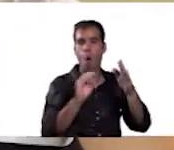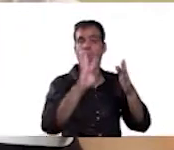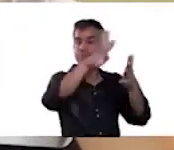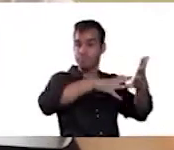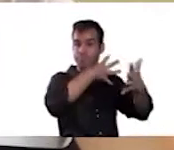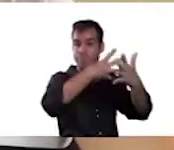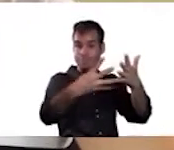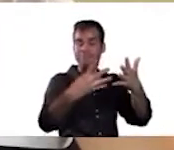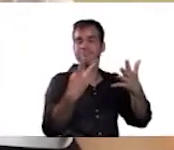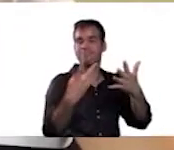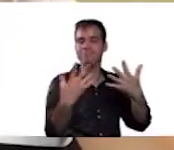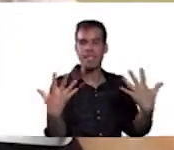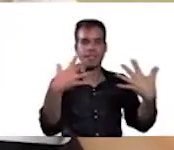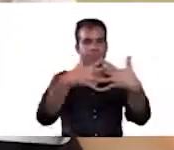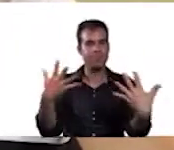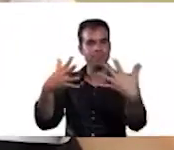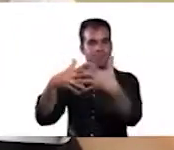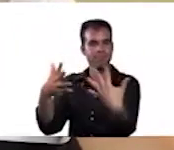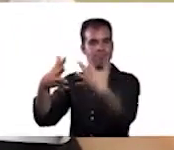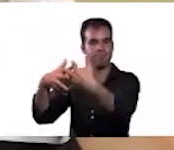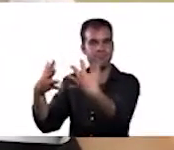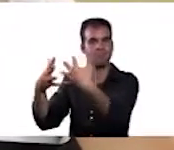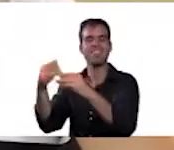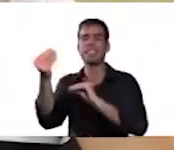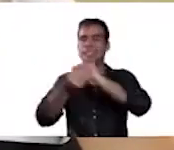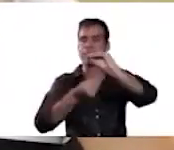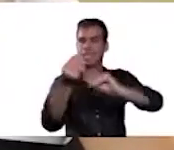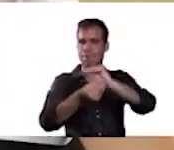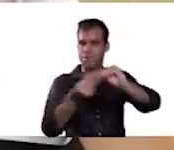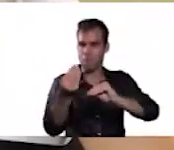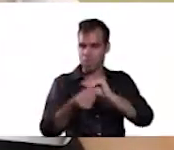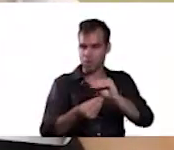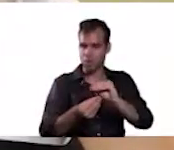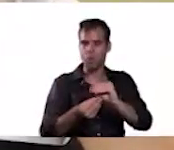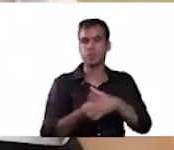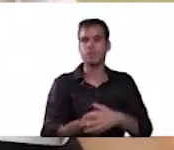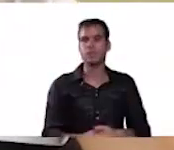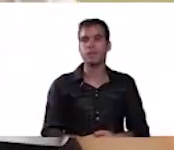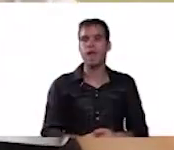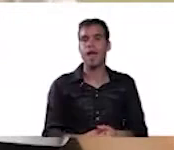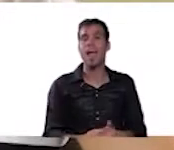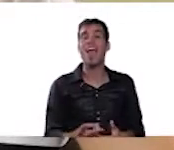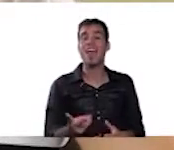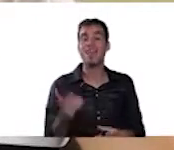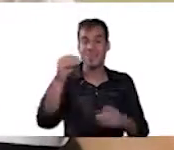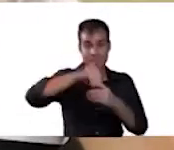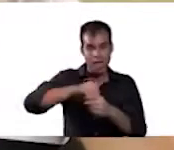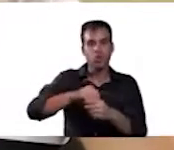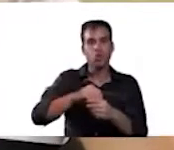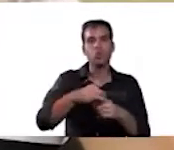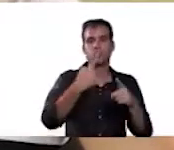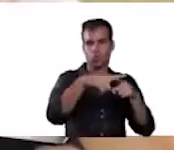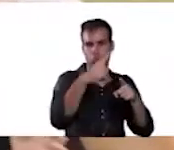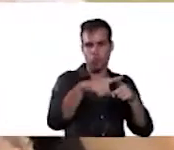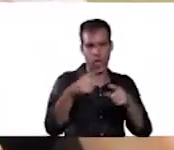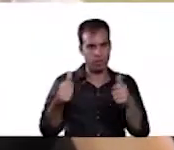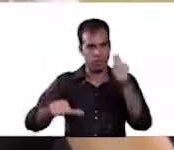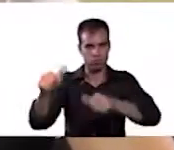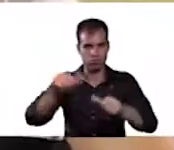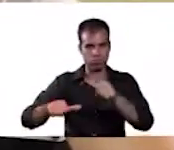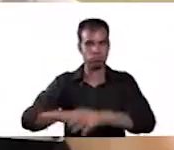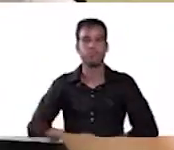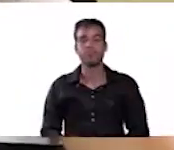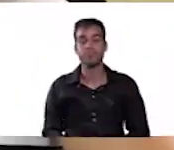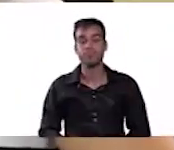relación genética y o relación de transformación entre las sustancias inorgánicas. Fíjense que aquí